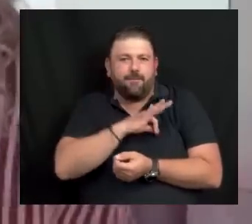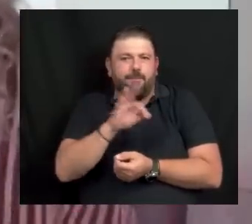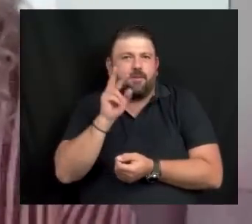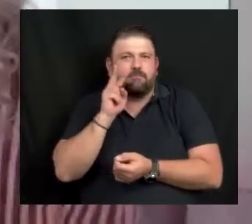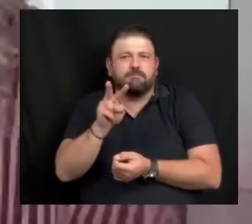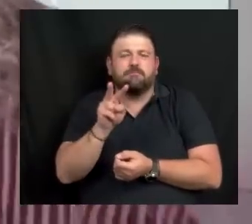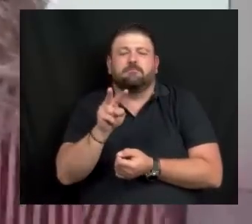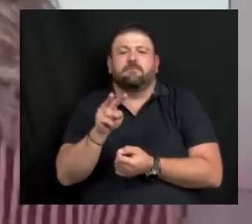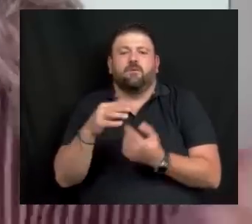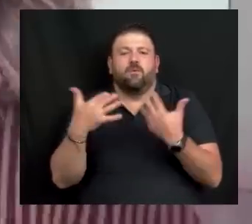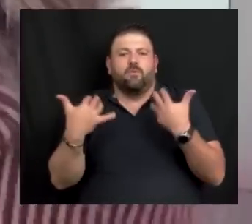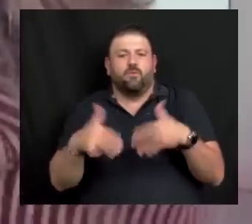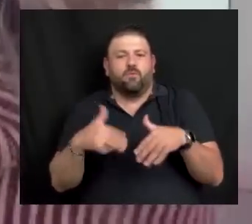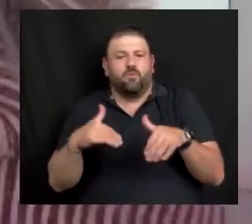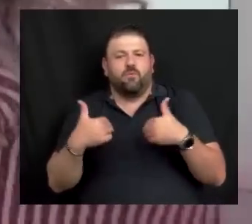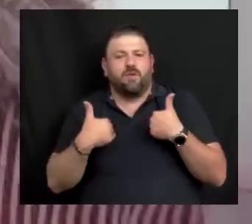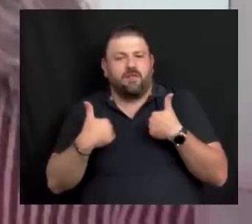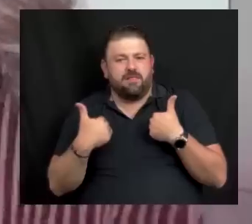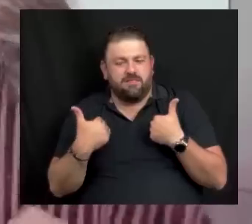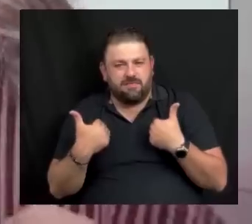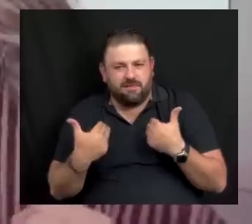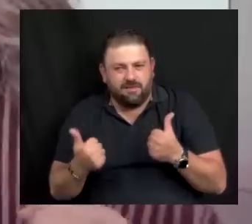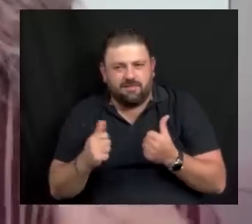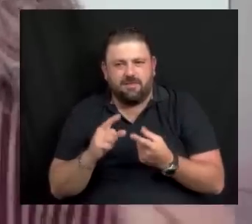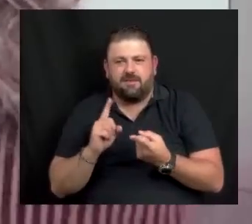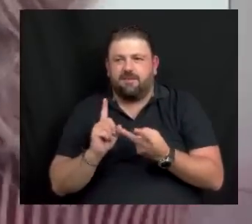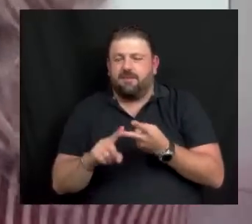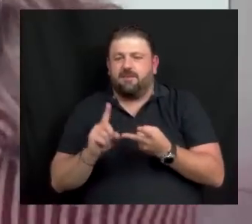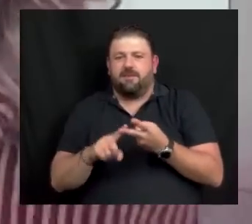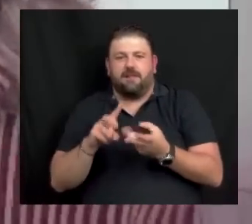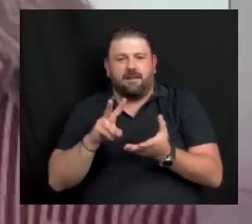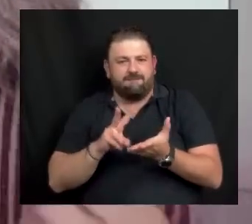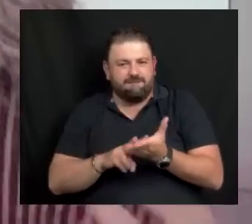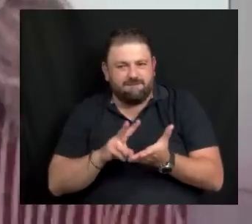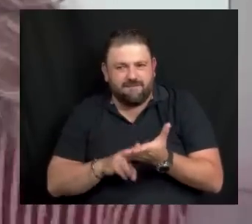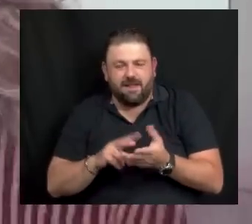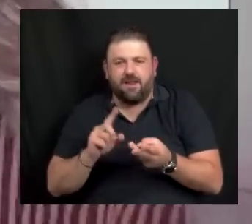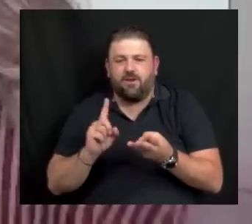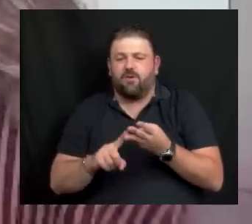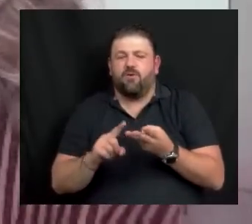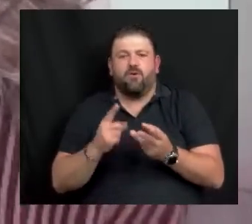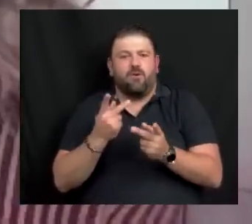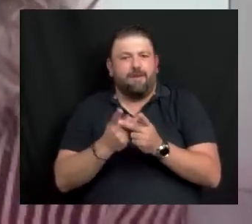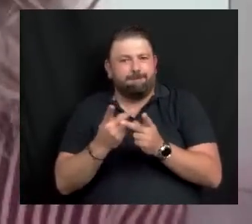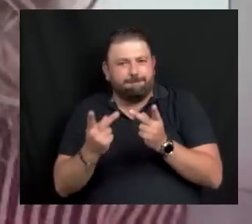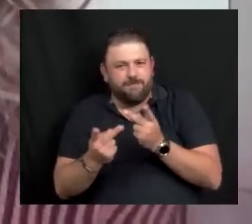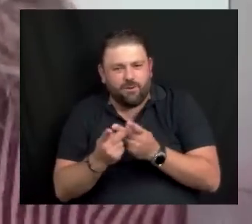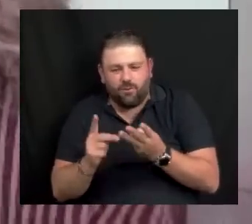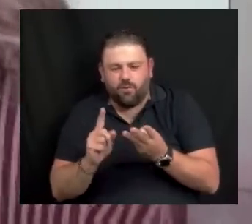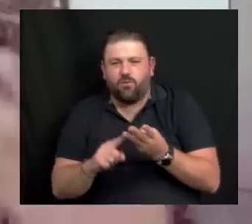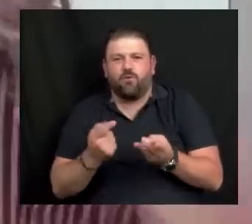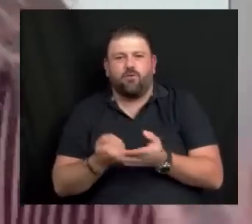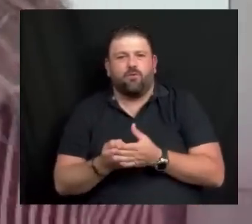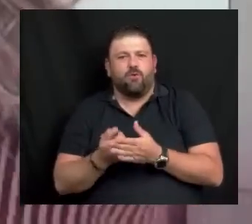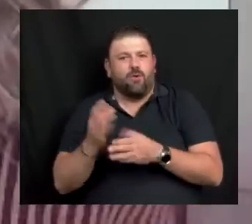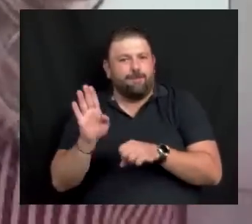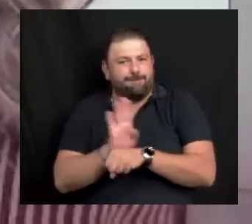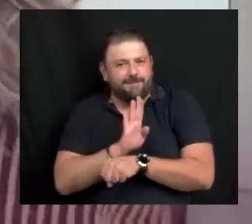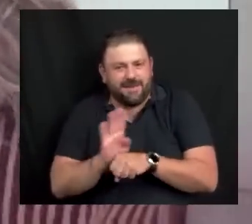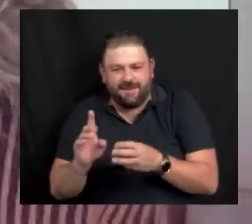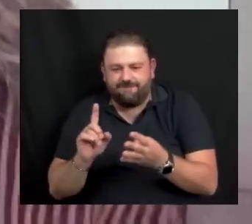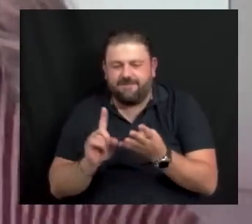tiene esta empresa. La parte humana, la parte del producto, los beneficios, la parte de la cosmética,